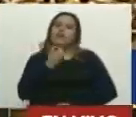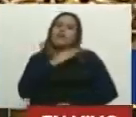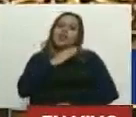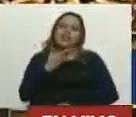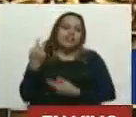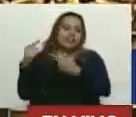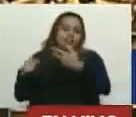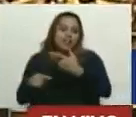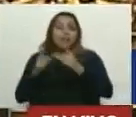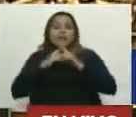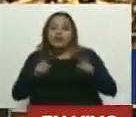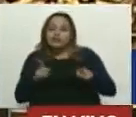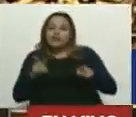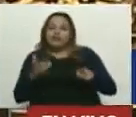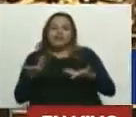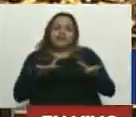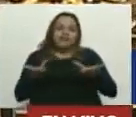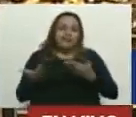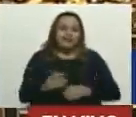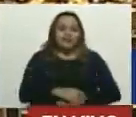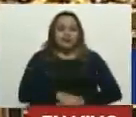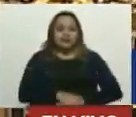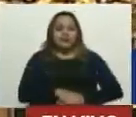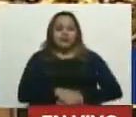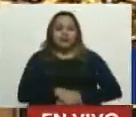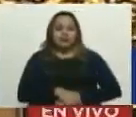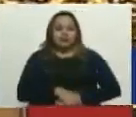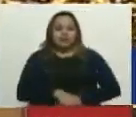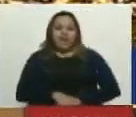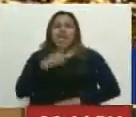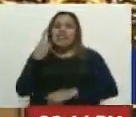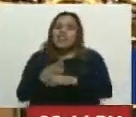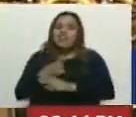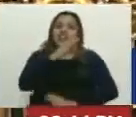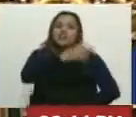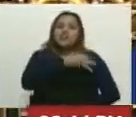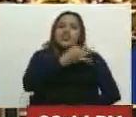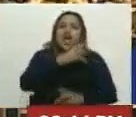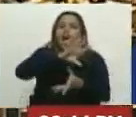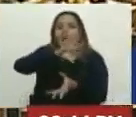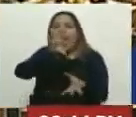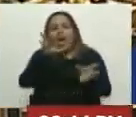condiciones. Entonces, tiene que ser al revés, la sociedad tiene que